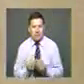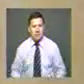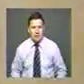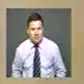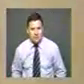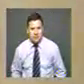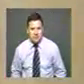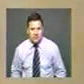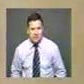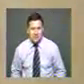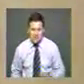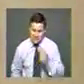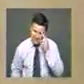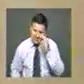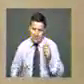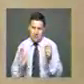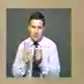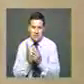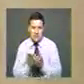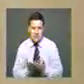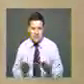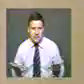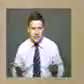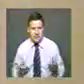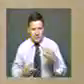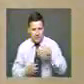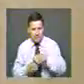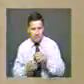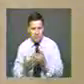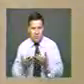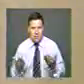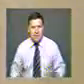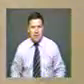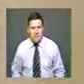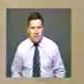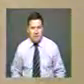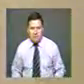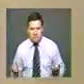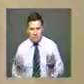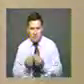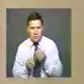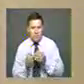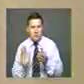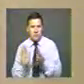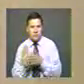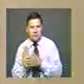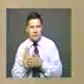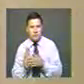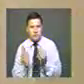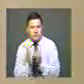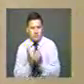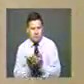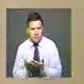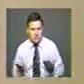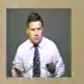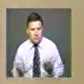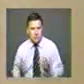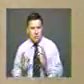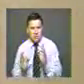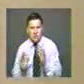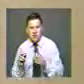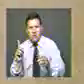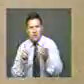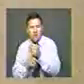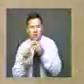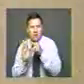la interpretación de dicha subregla, unificar la jurisprudencia y al mismo tiempo dar alcance a